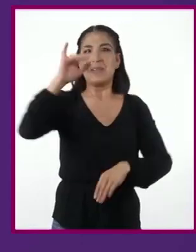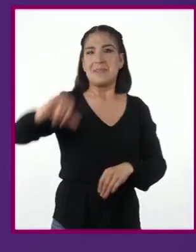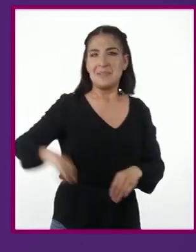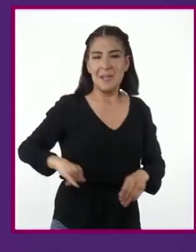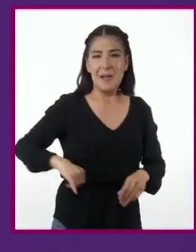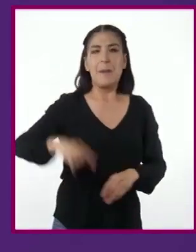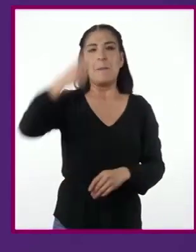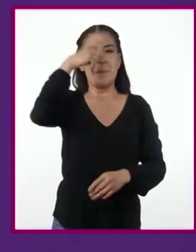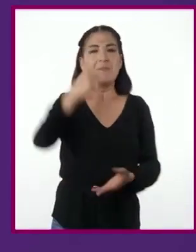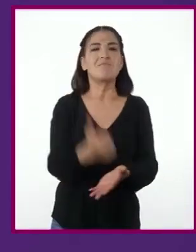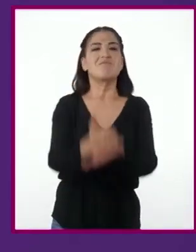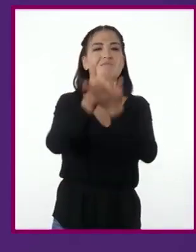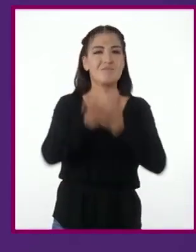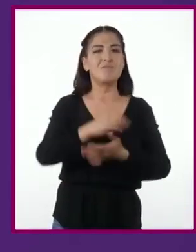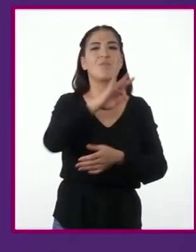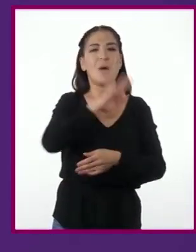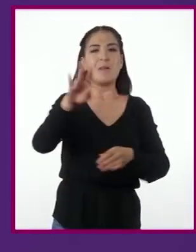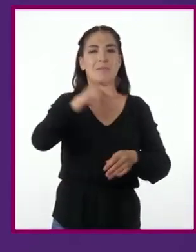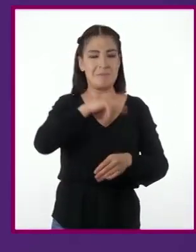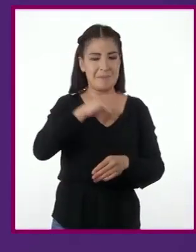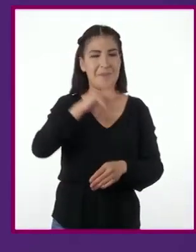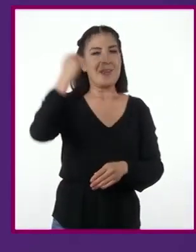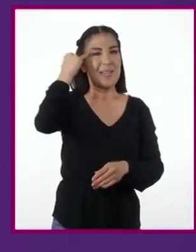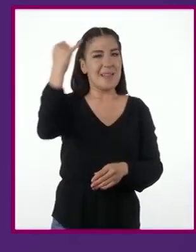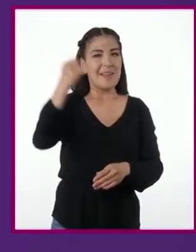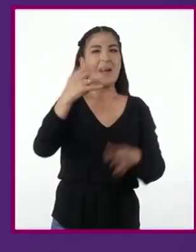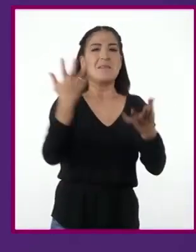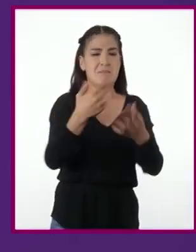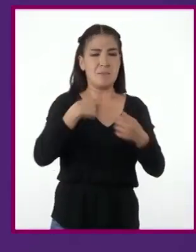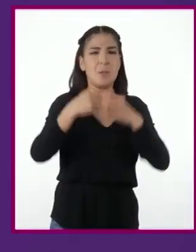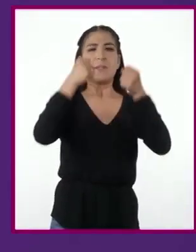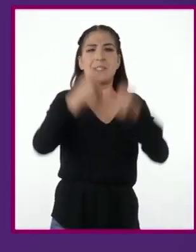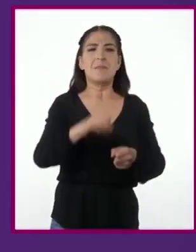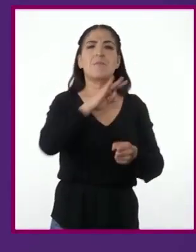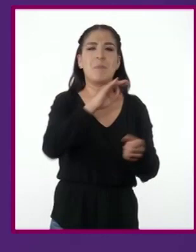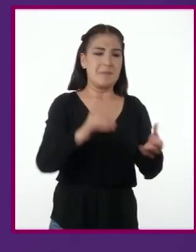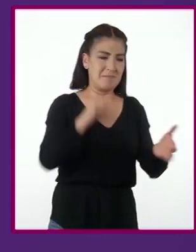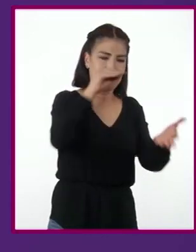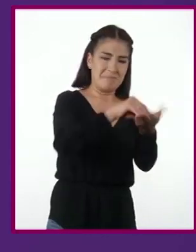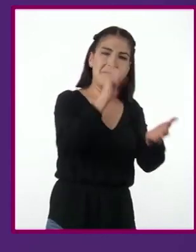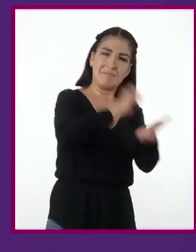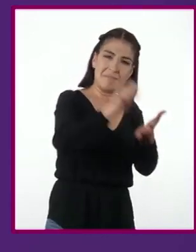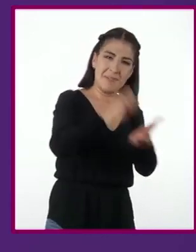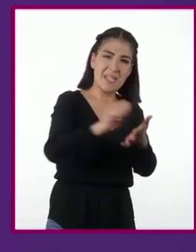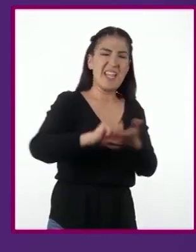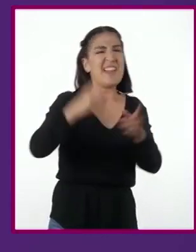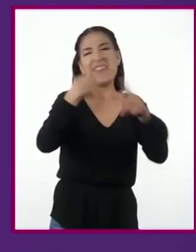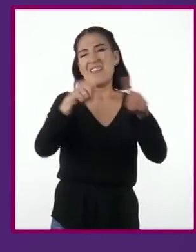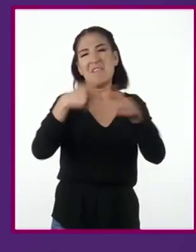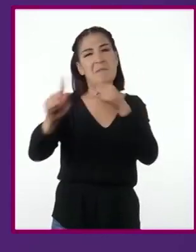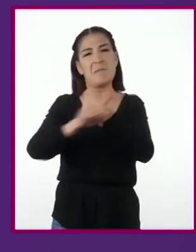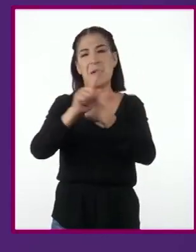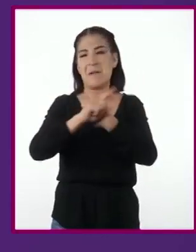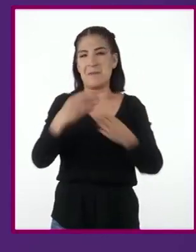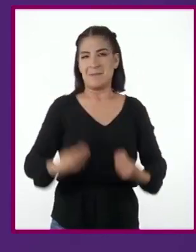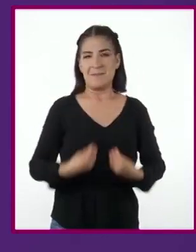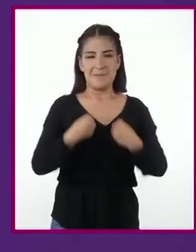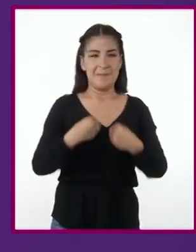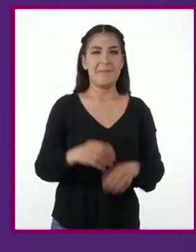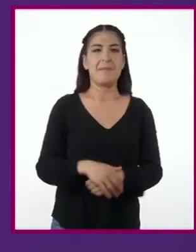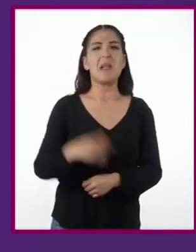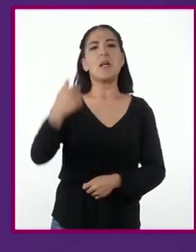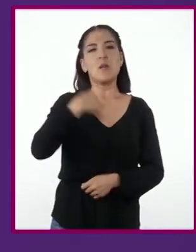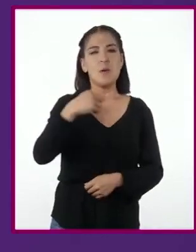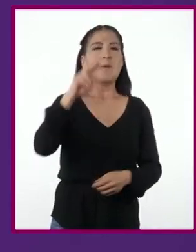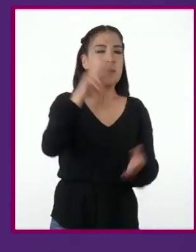a tener ideas propias y poderlas expresar con seguridad en diferentes situaciones de la vida. Yo pienso que saber